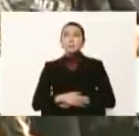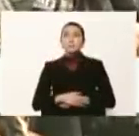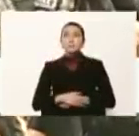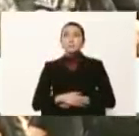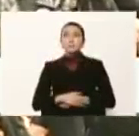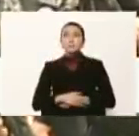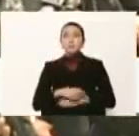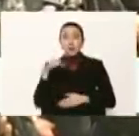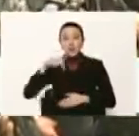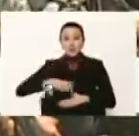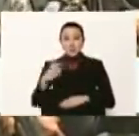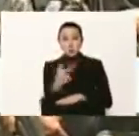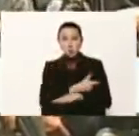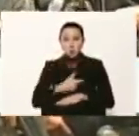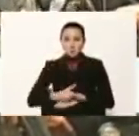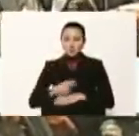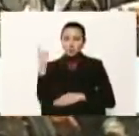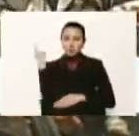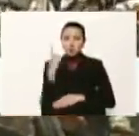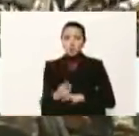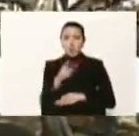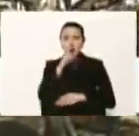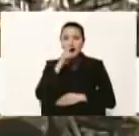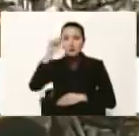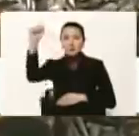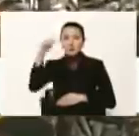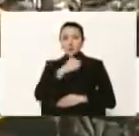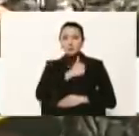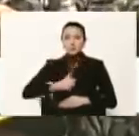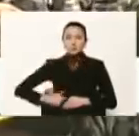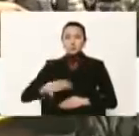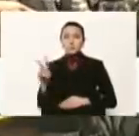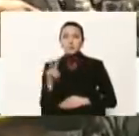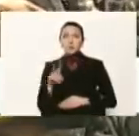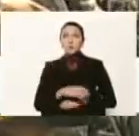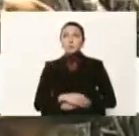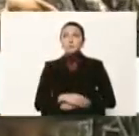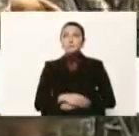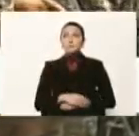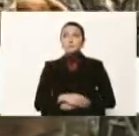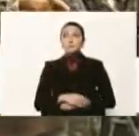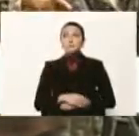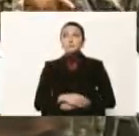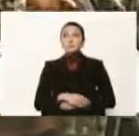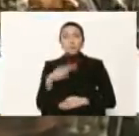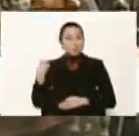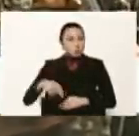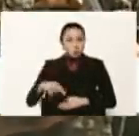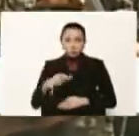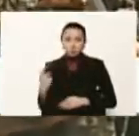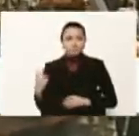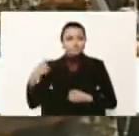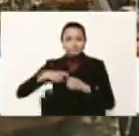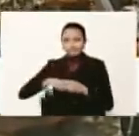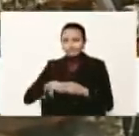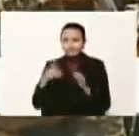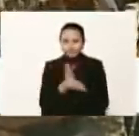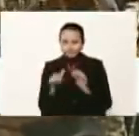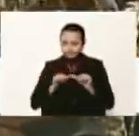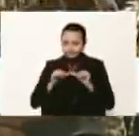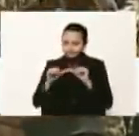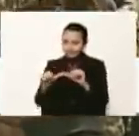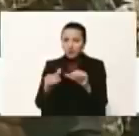nuestro gobierno, por indicación directa del presidente Nicolás Maduro, y que más nunca se instaure esta